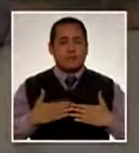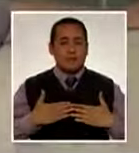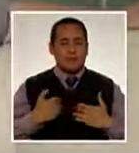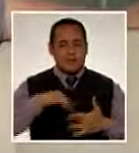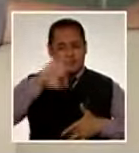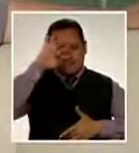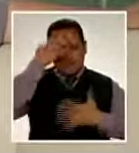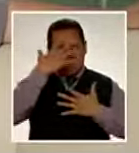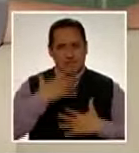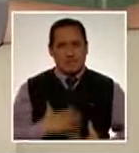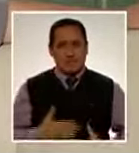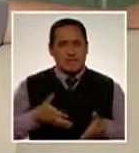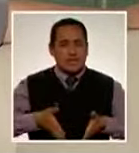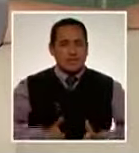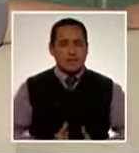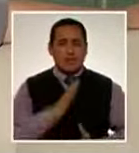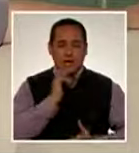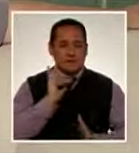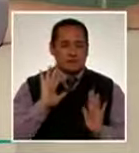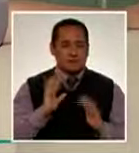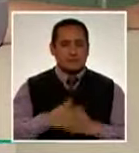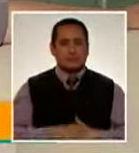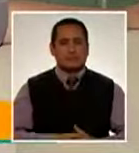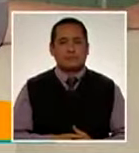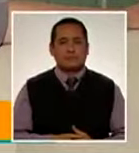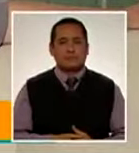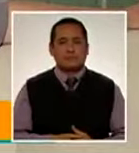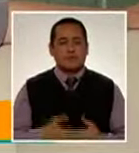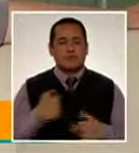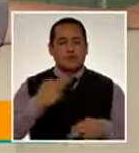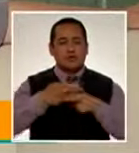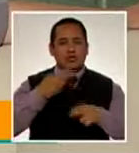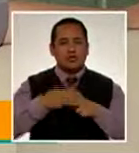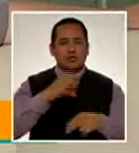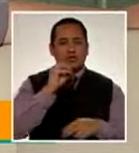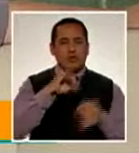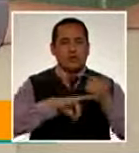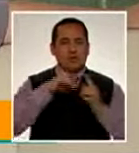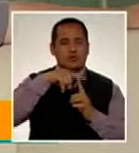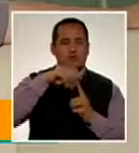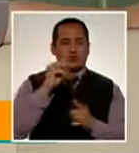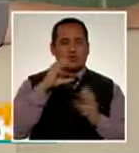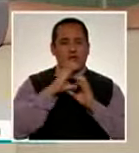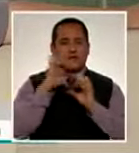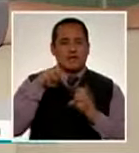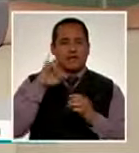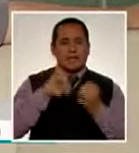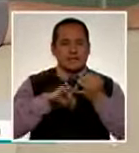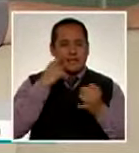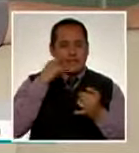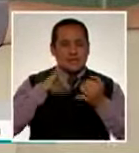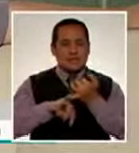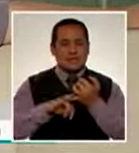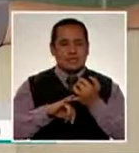Mi enfermedad es de nacimiento congénita. Se llama osteogénesis imperfecta.